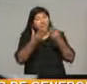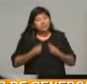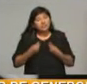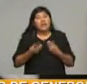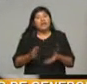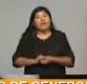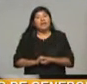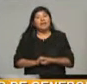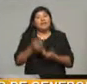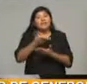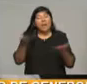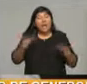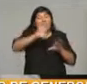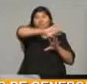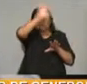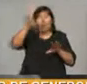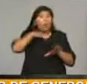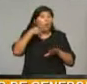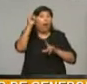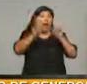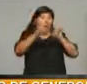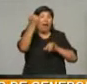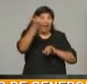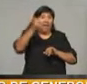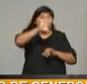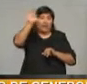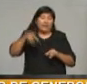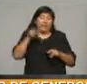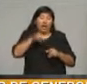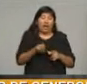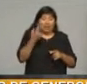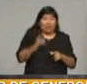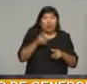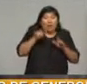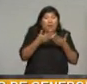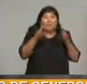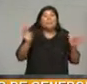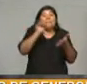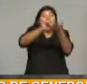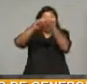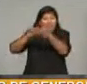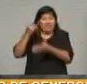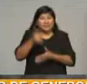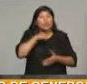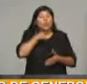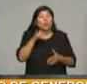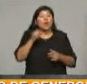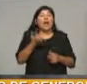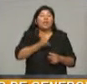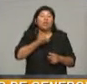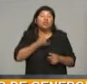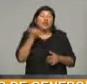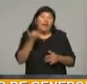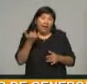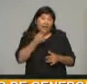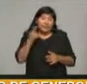y en muchas más localidades de la provincia donde van a estar dispuestos a estos centros mira en los que ya están funcionando funcionan en san